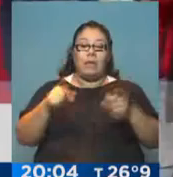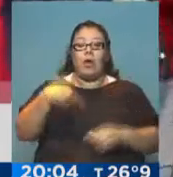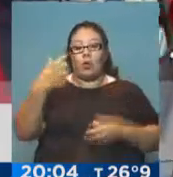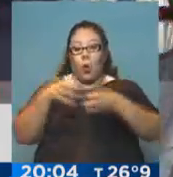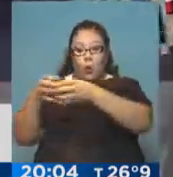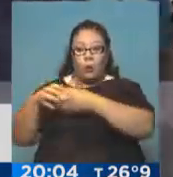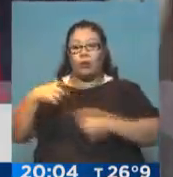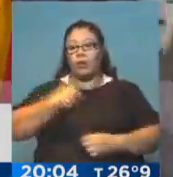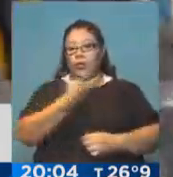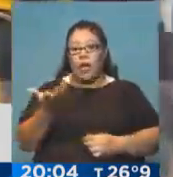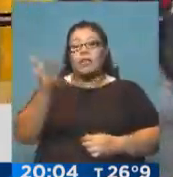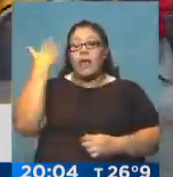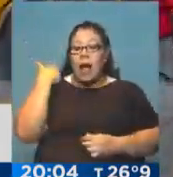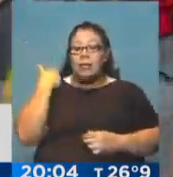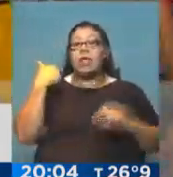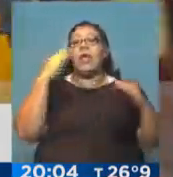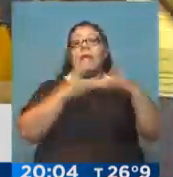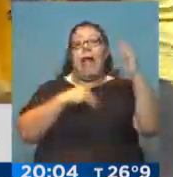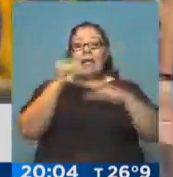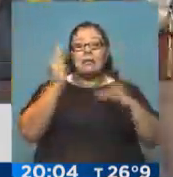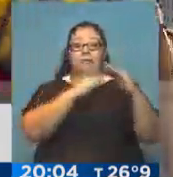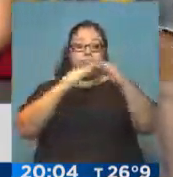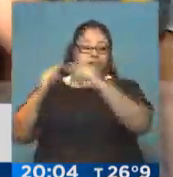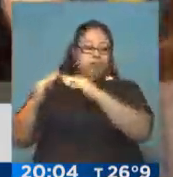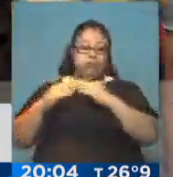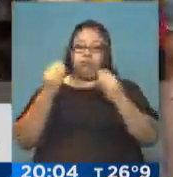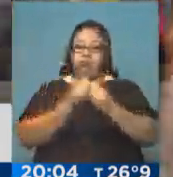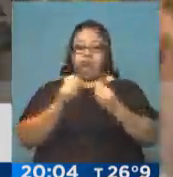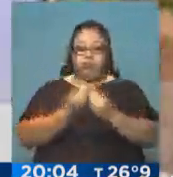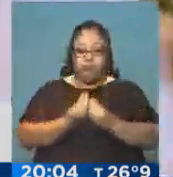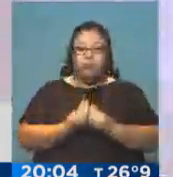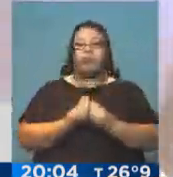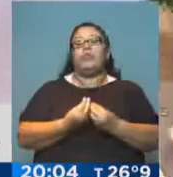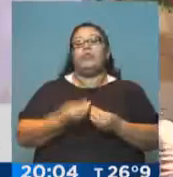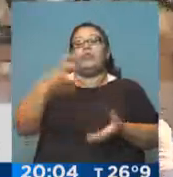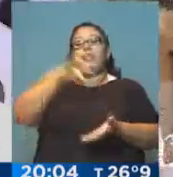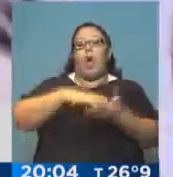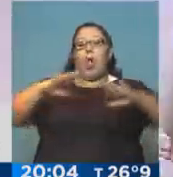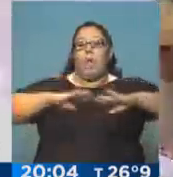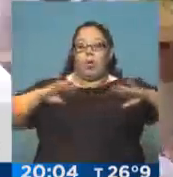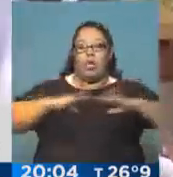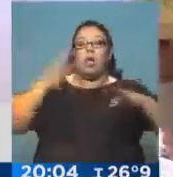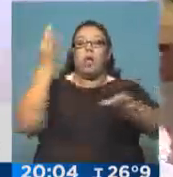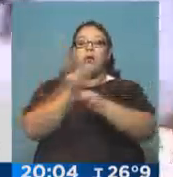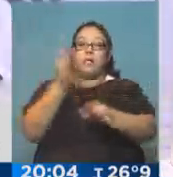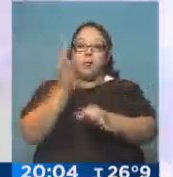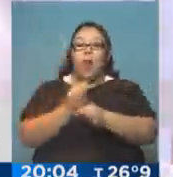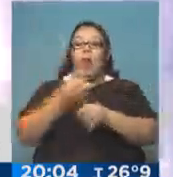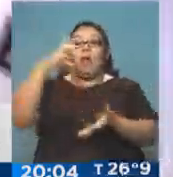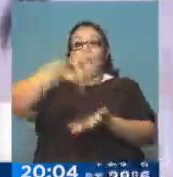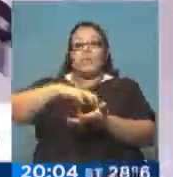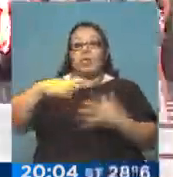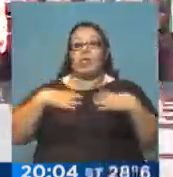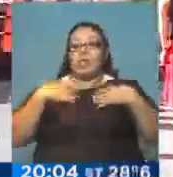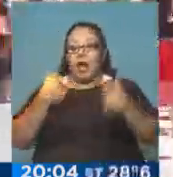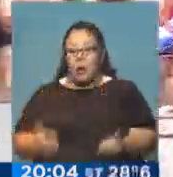sociales que han construido decenas de miles de viviendas en la provincia de Jujuy, polideportivos, escuelas, centros de salud, centros